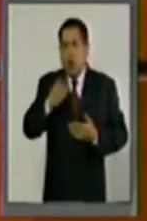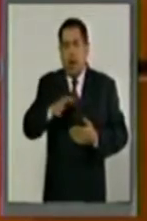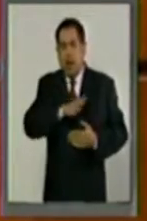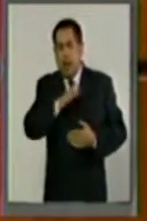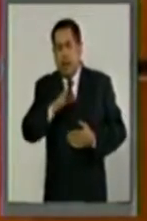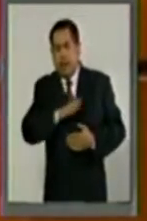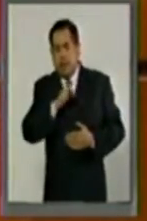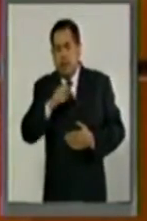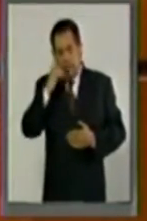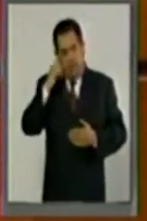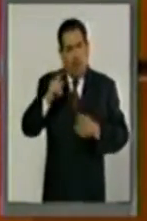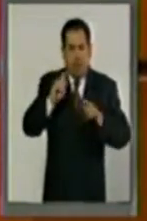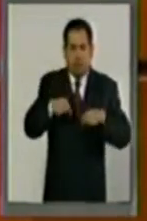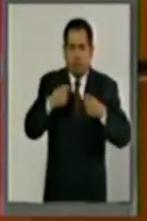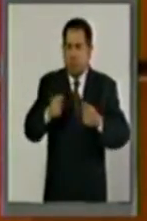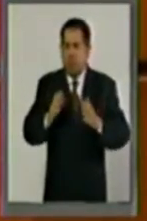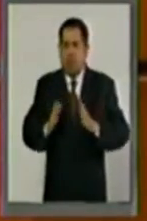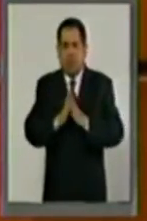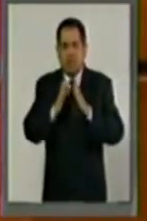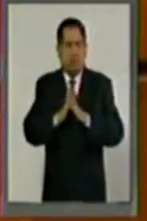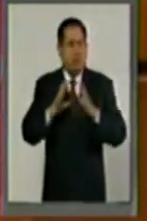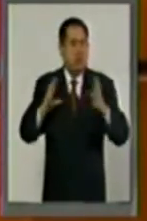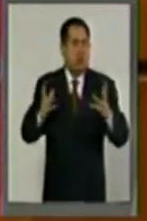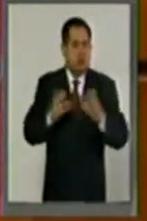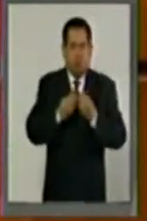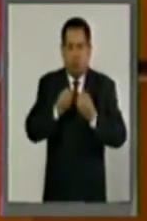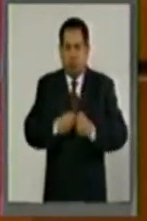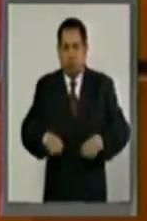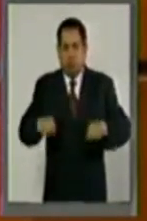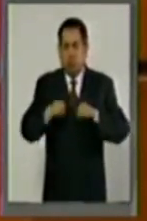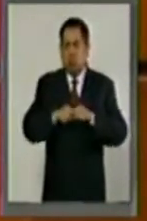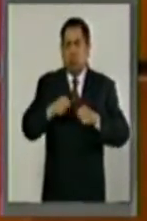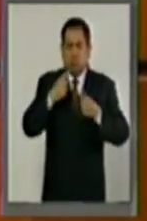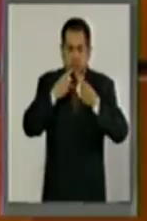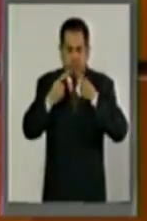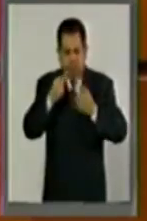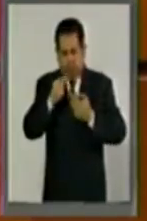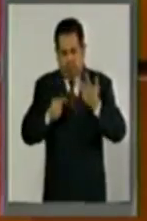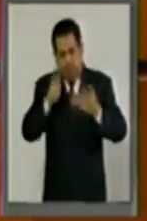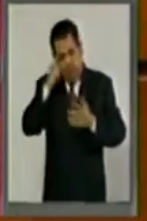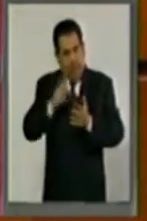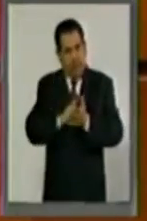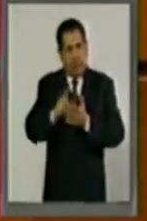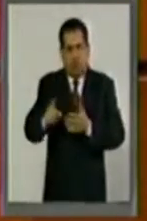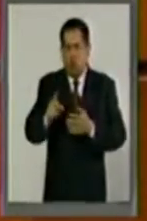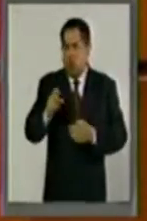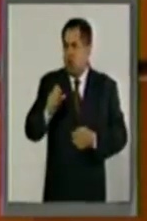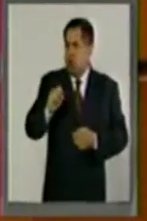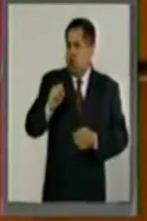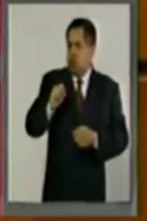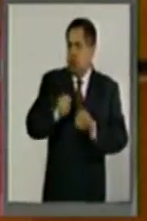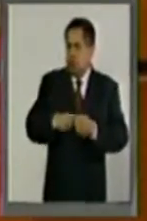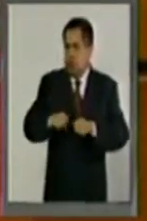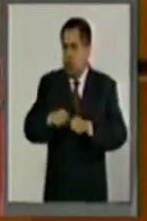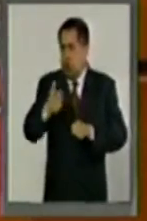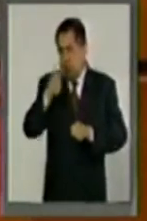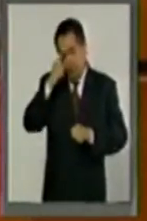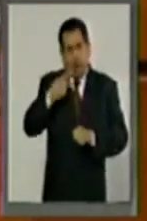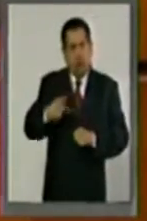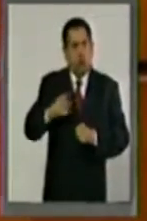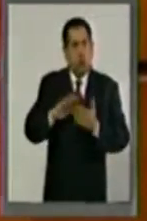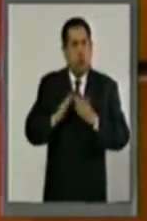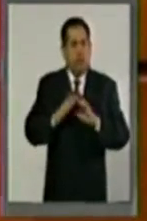calidad, además de participar plenamente en la sociedad y contribuir al desarrollo socioeconómico de su